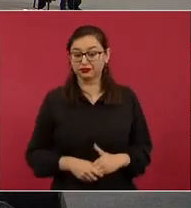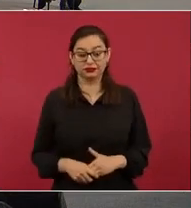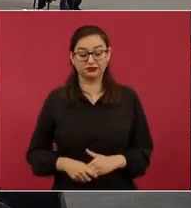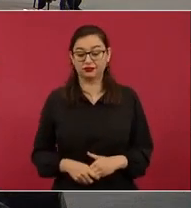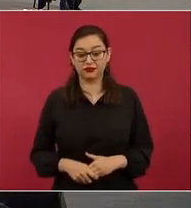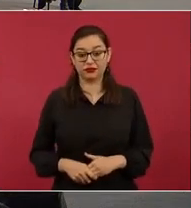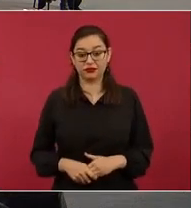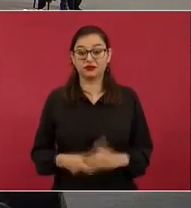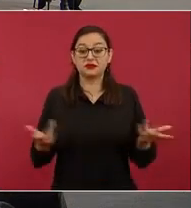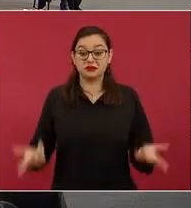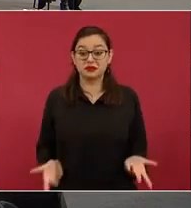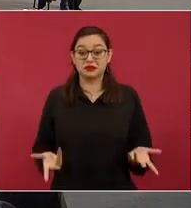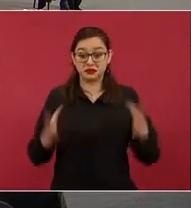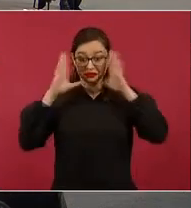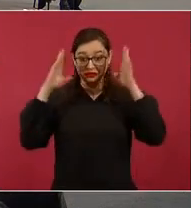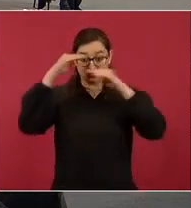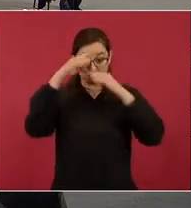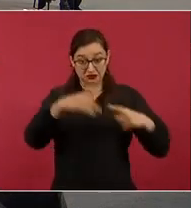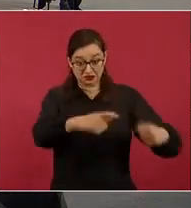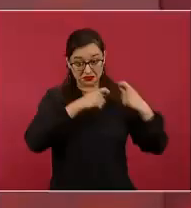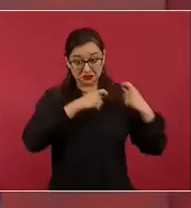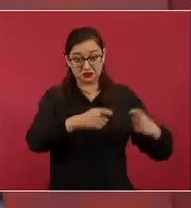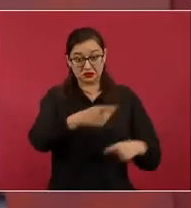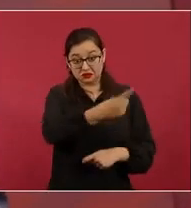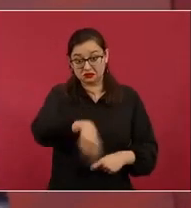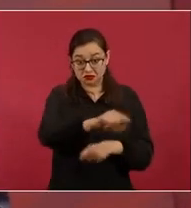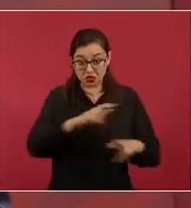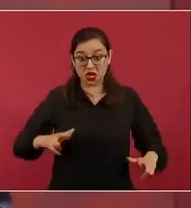aunque los conservadores vayan a la iglesia.